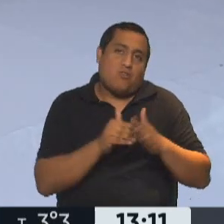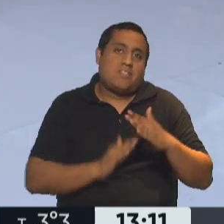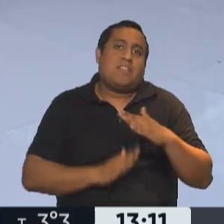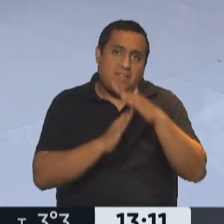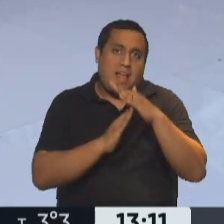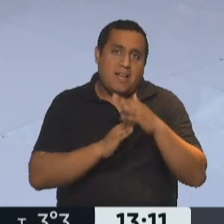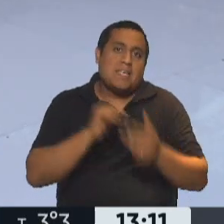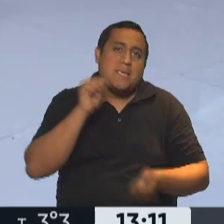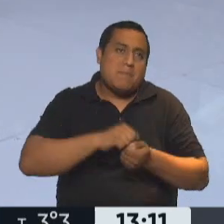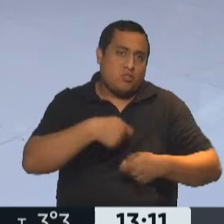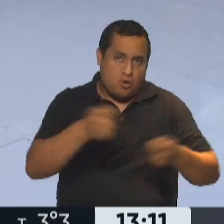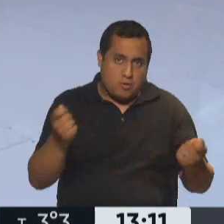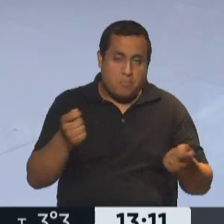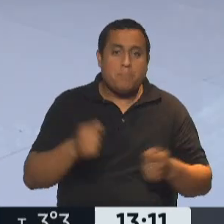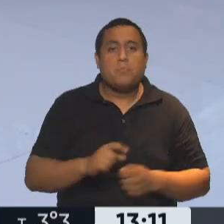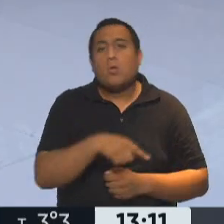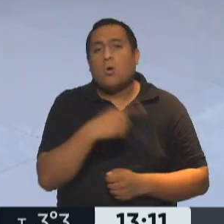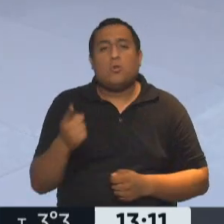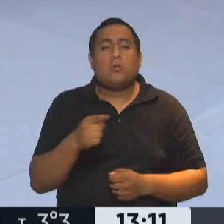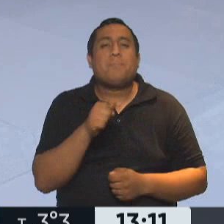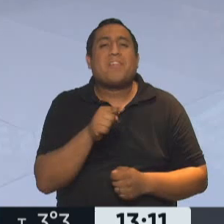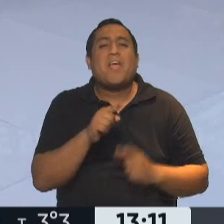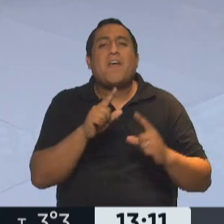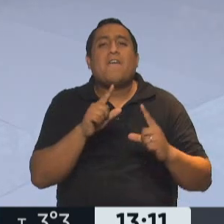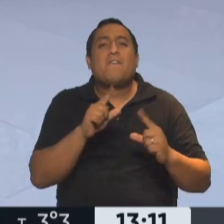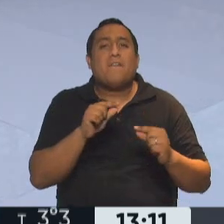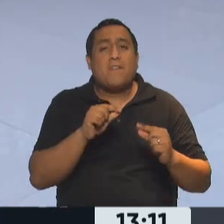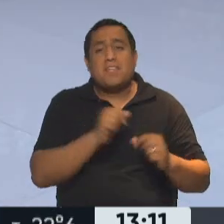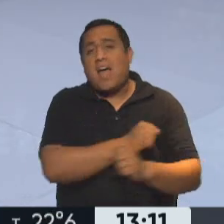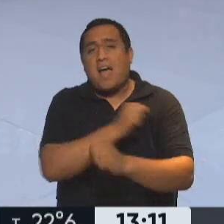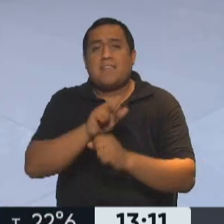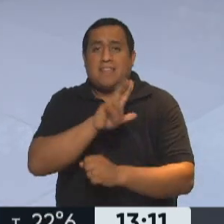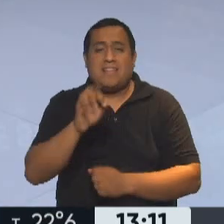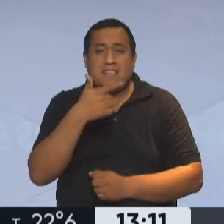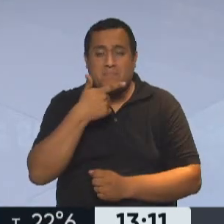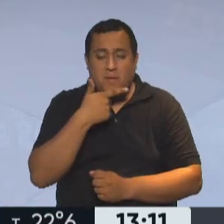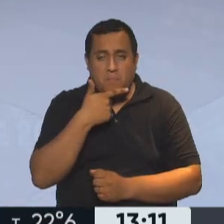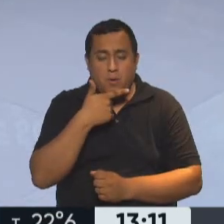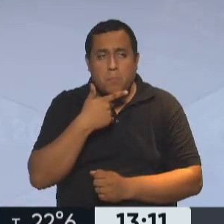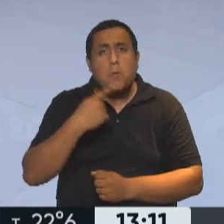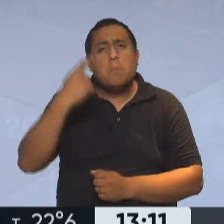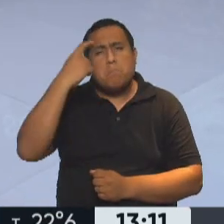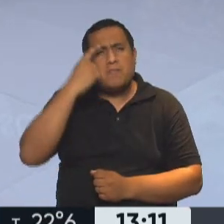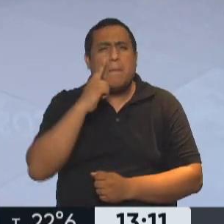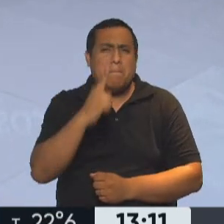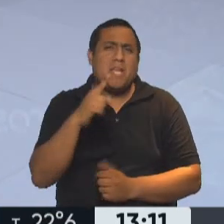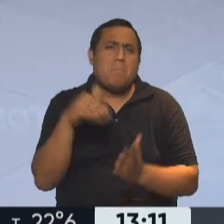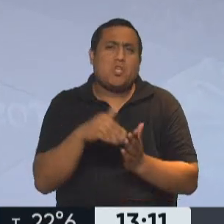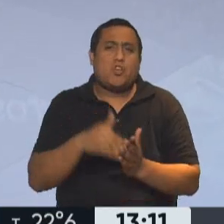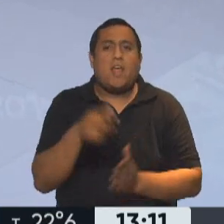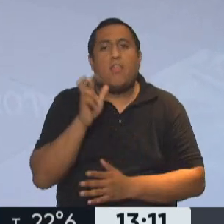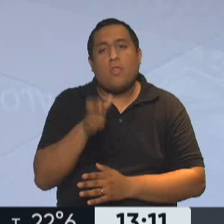es un origen fiscal. Luego es hasta el 30 de septiembre, por lo que viene ocurriendo, estamos hablando de 1.000 millones de